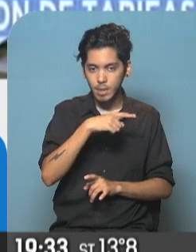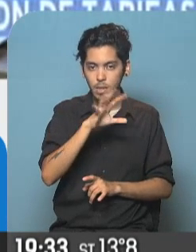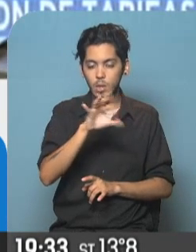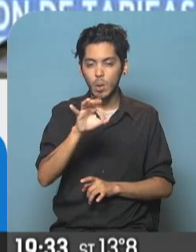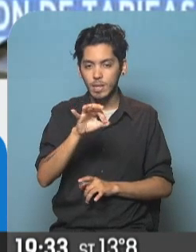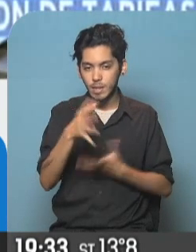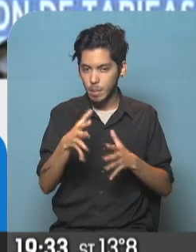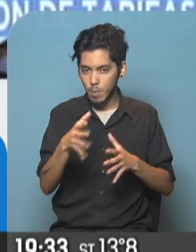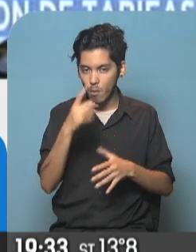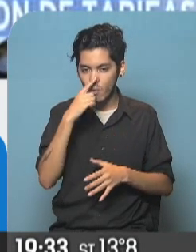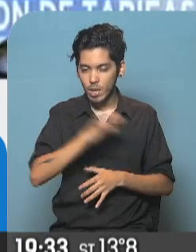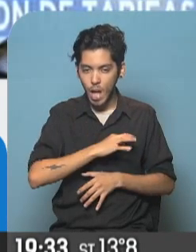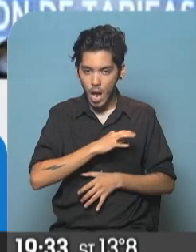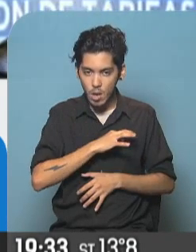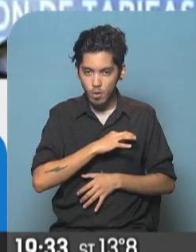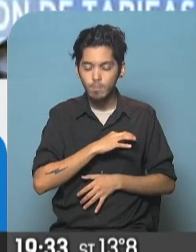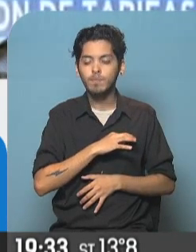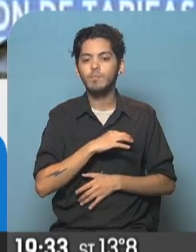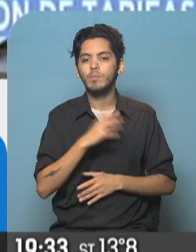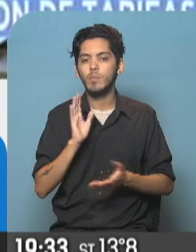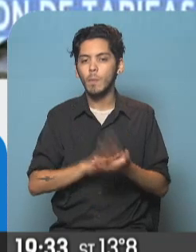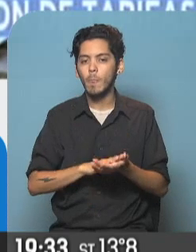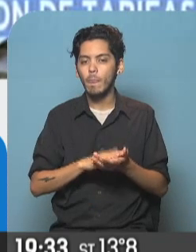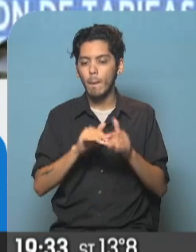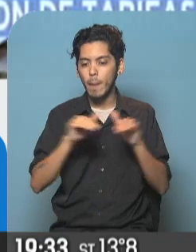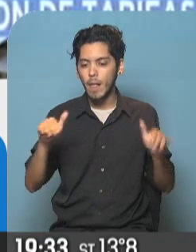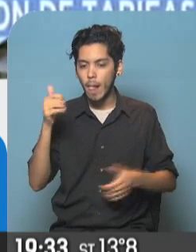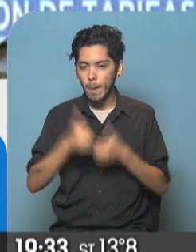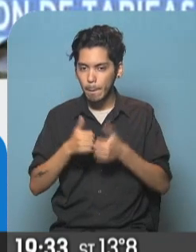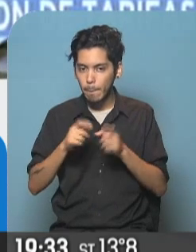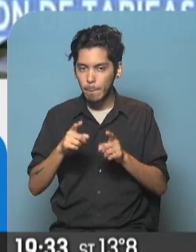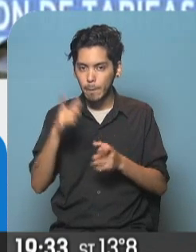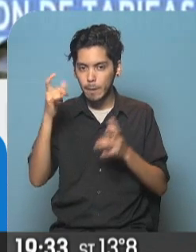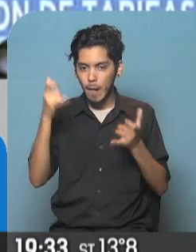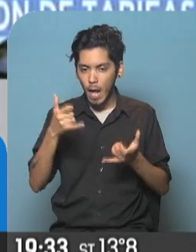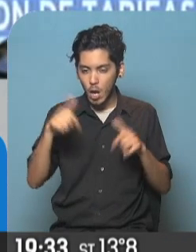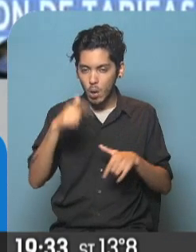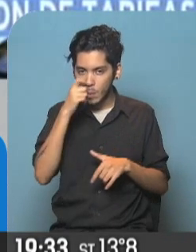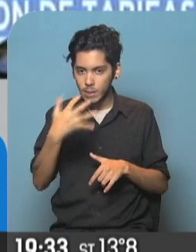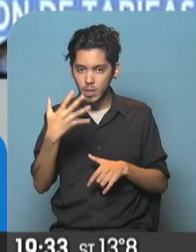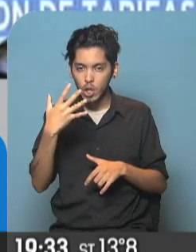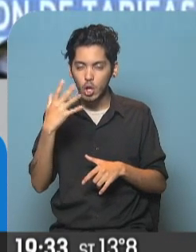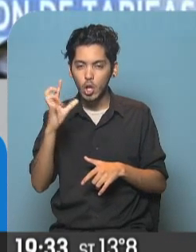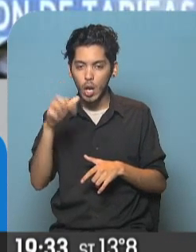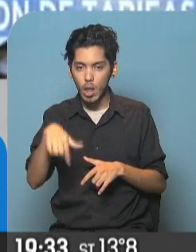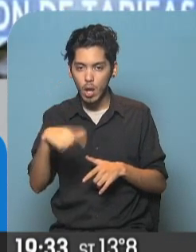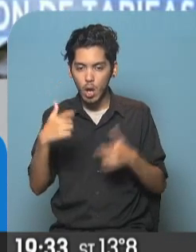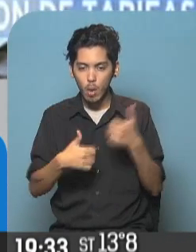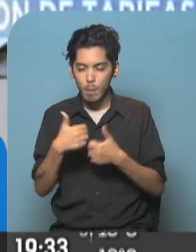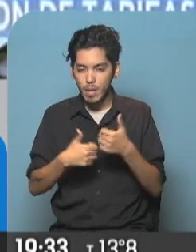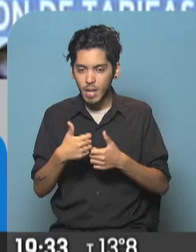50 de fin de año que eso tiene que ver con mantener la competitividad que tiene la foto del dólar de 25 de hoy que es la competitividad